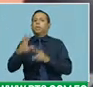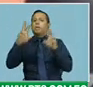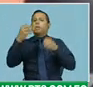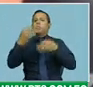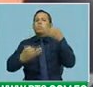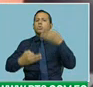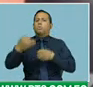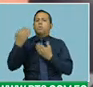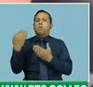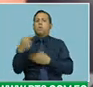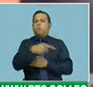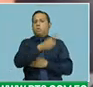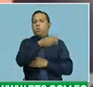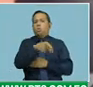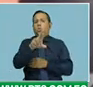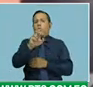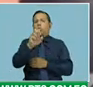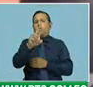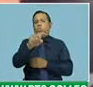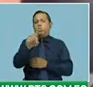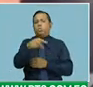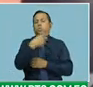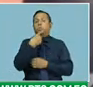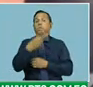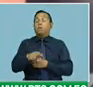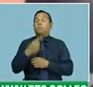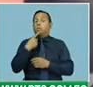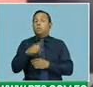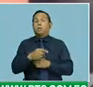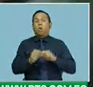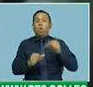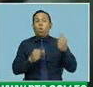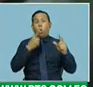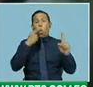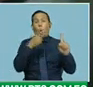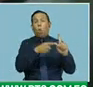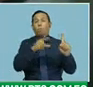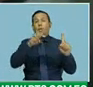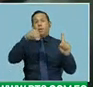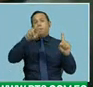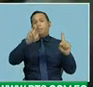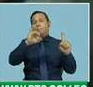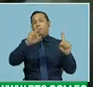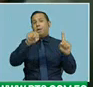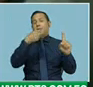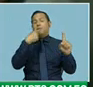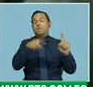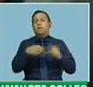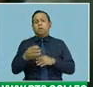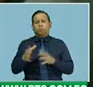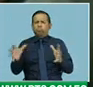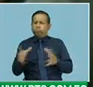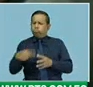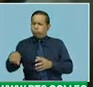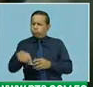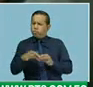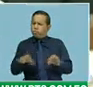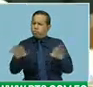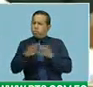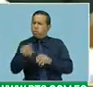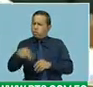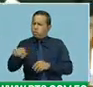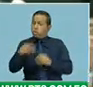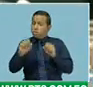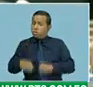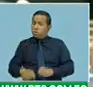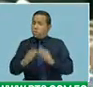aprobó la resolución mocionada por el legislador Denis Marín, en donde se insta al Consejo de Administración Legislativa remitir de inmediato las